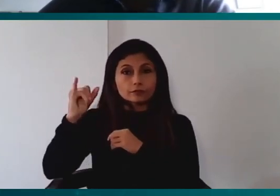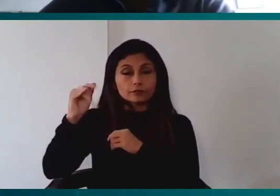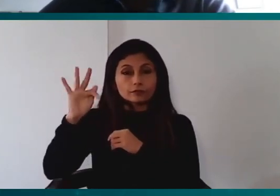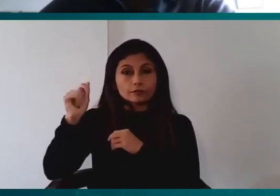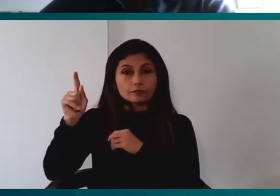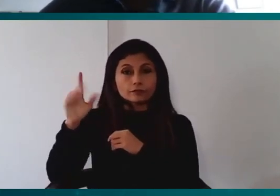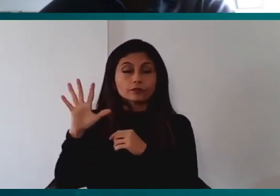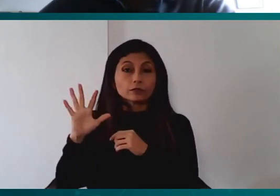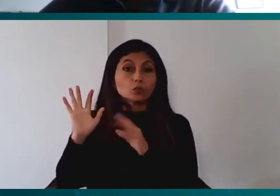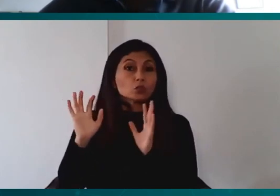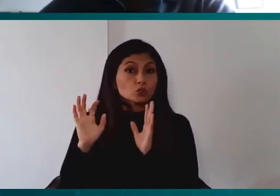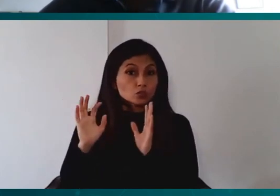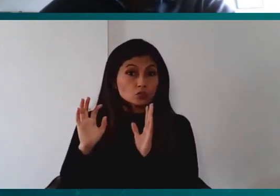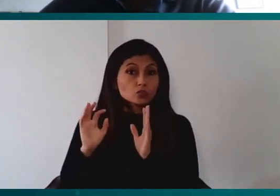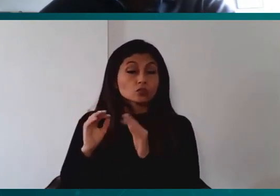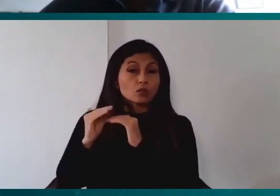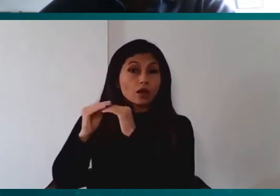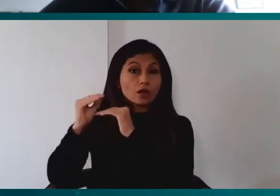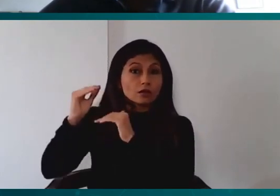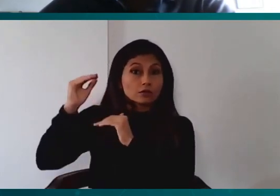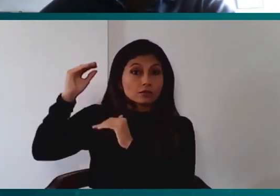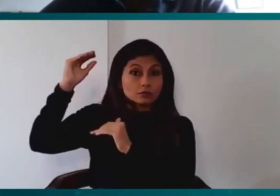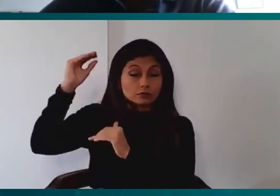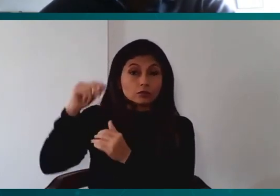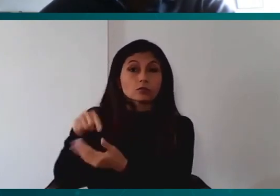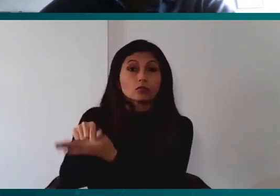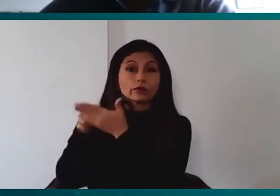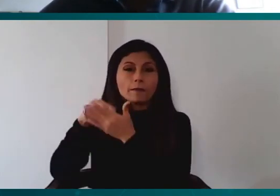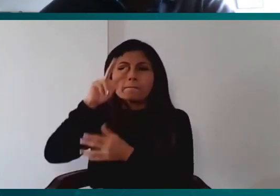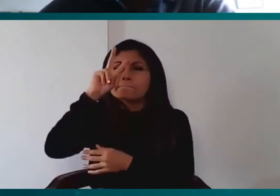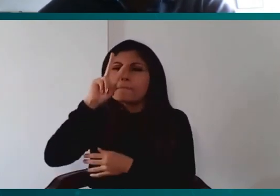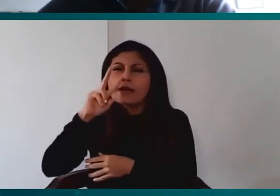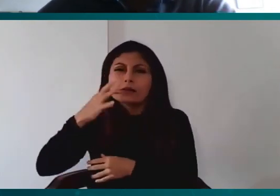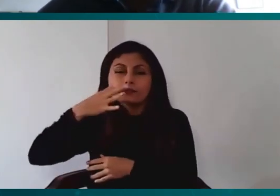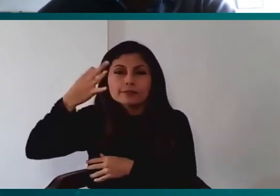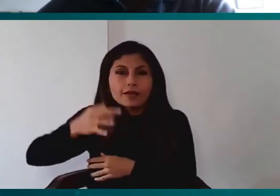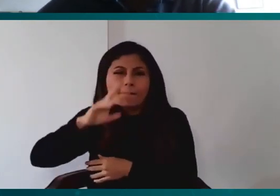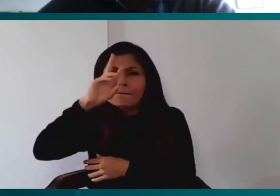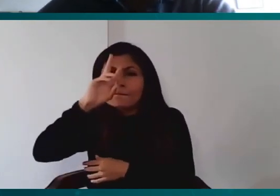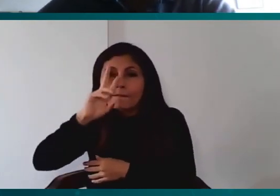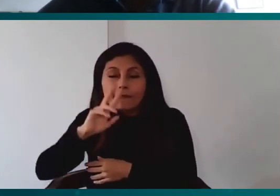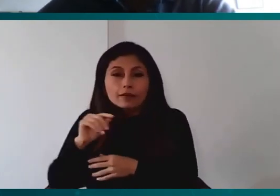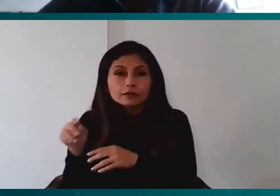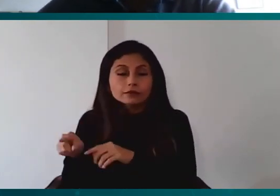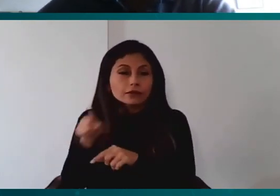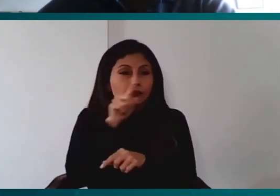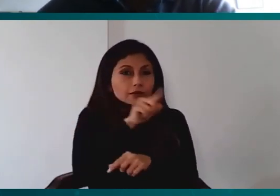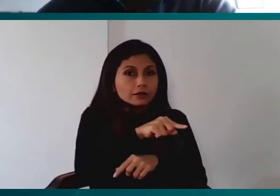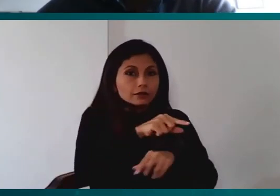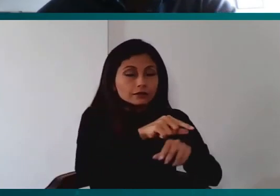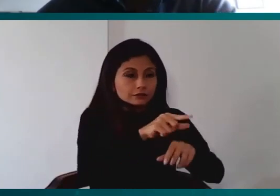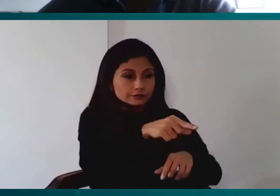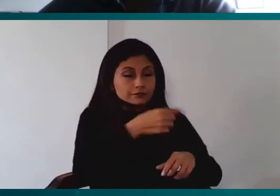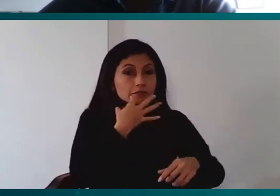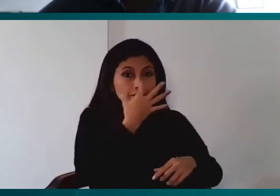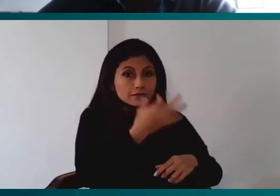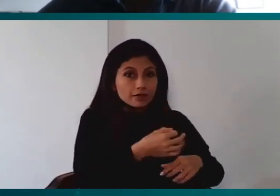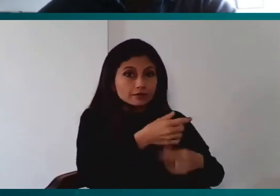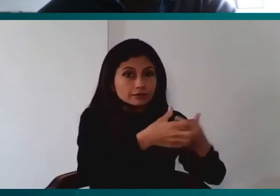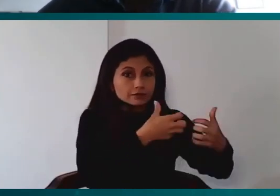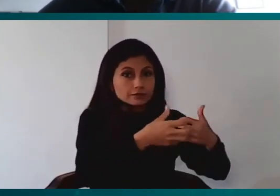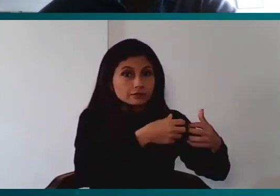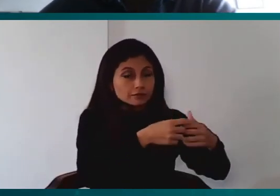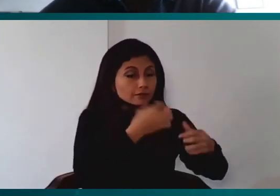alto, ¿sí? Me refiero al nivel de precisión que se puede llegar a lograr cuando se contrasta con data de campo, son desviaciones menores